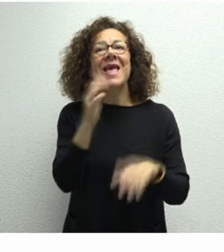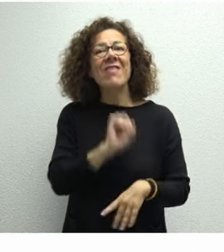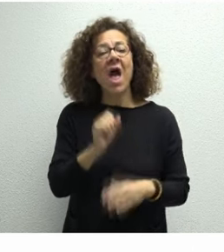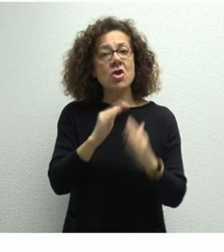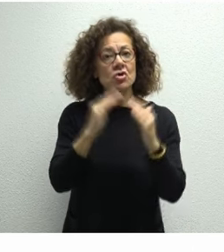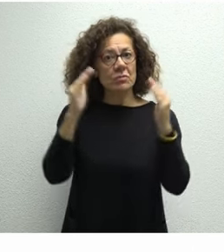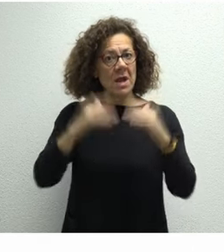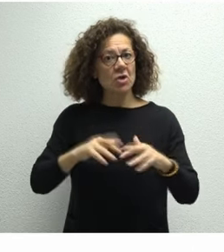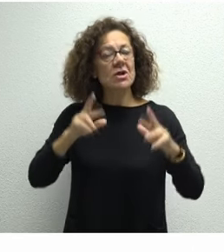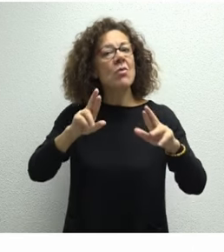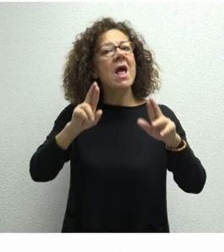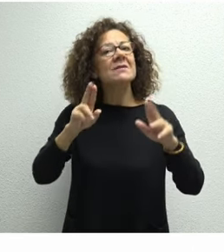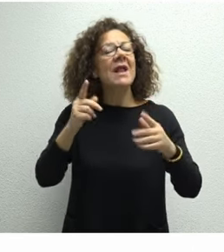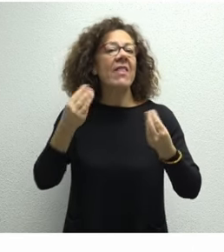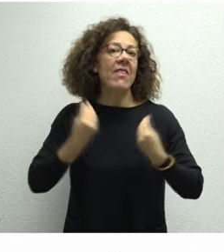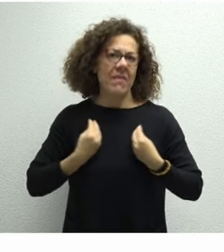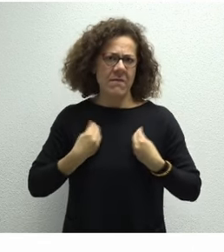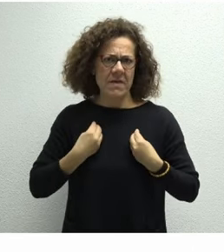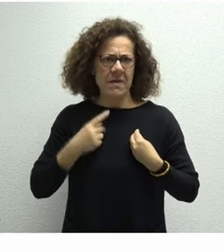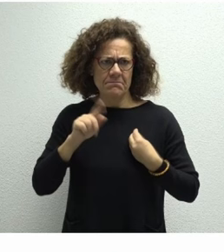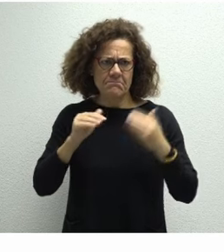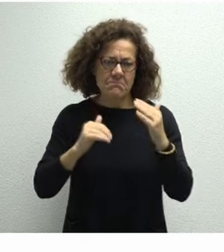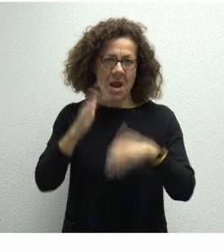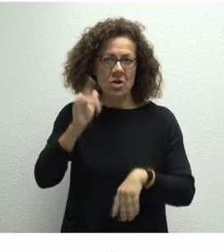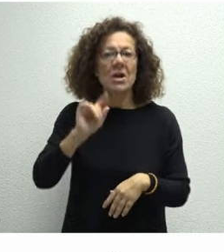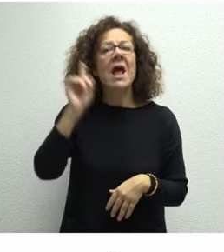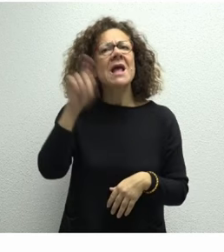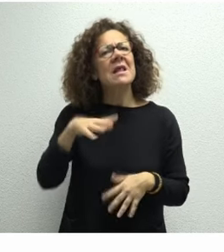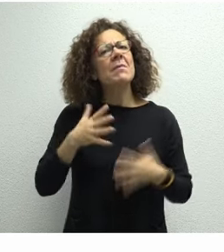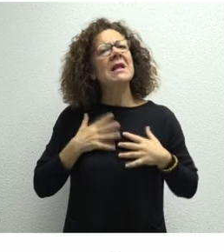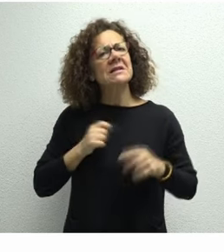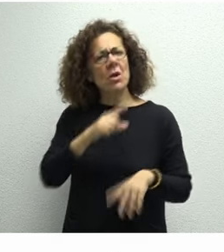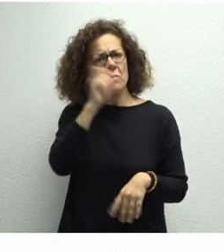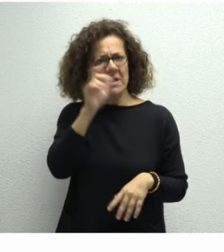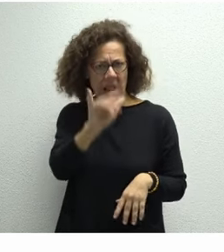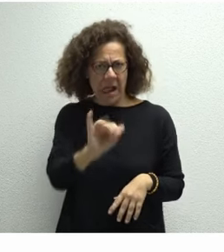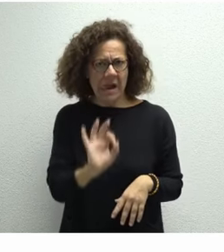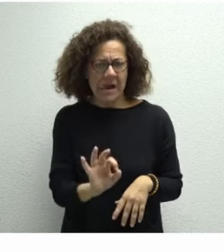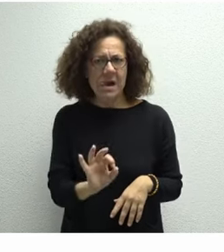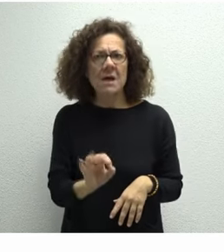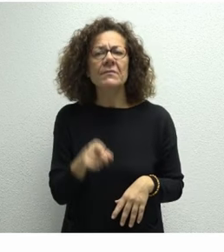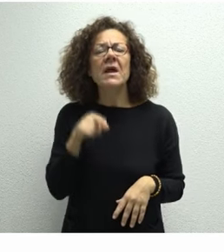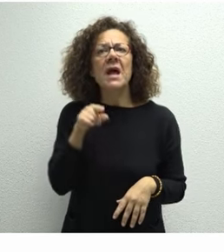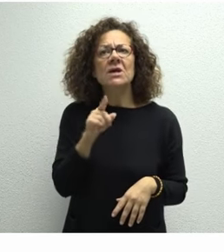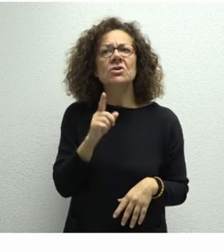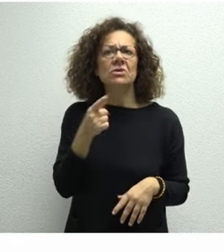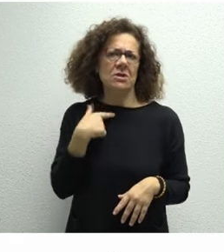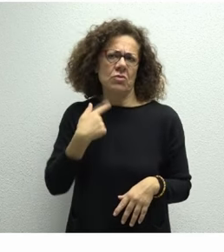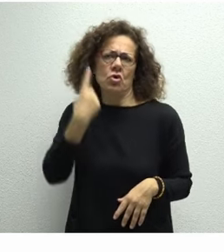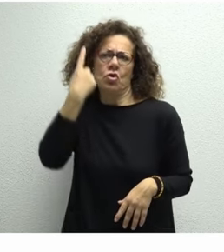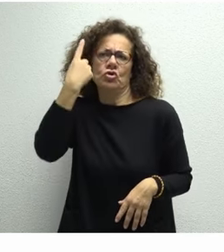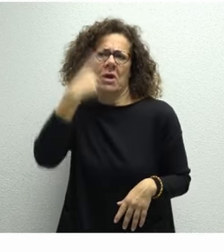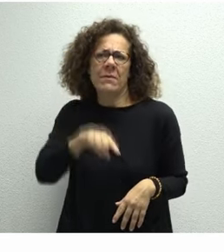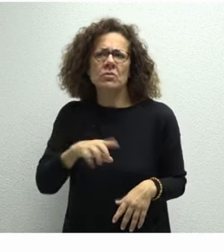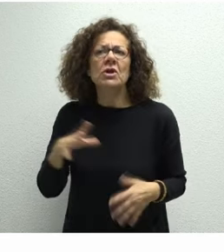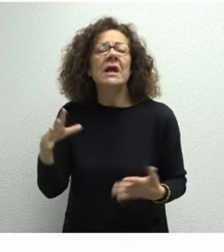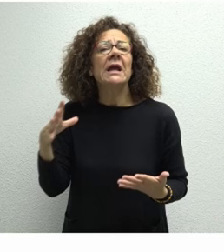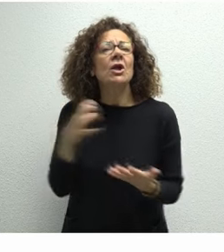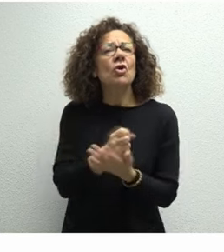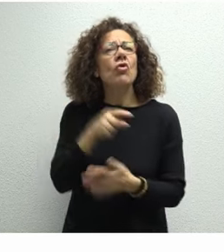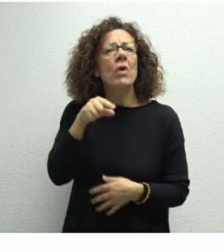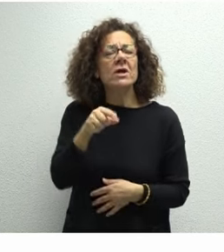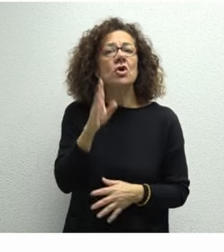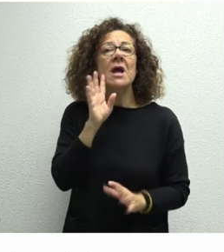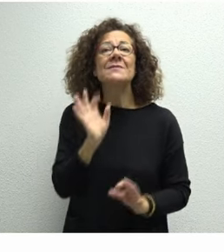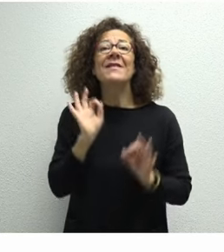más alta y también ocurre en Salud Mental verdad eh Todo eso está más que conocido y todo eso sobre